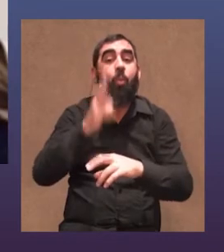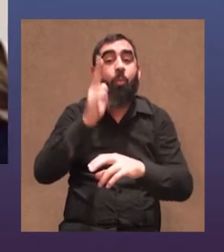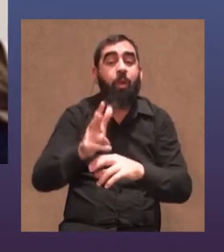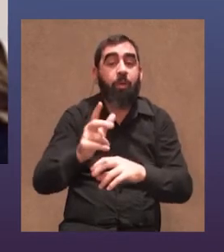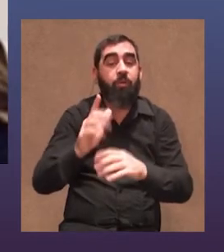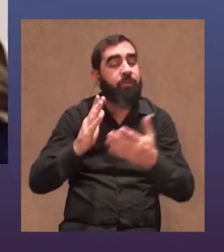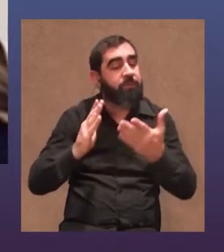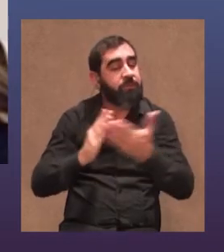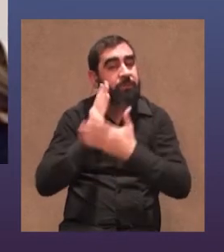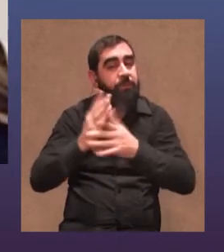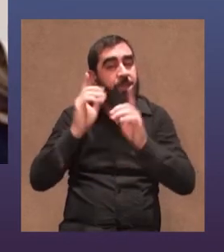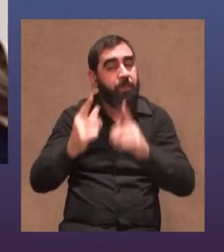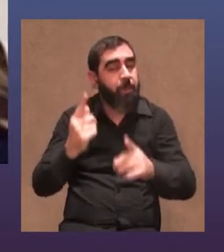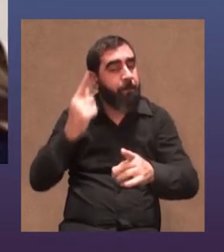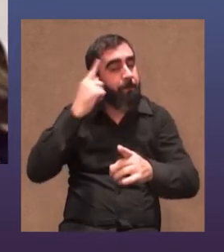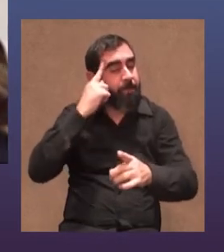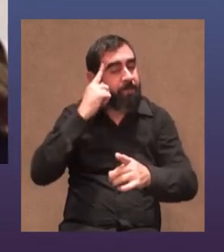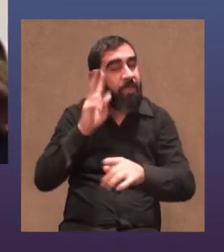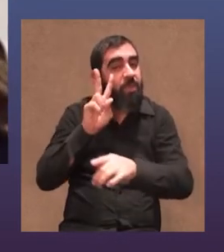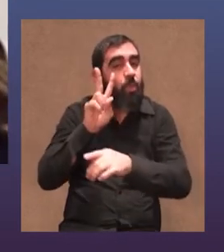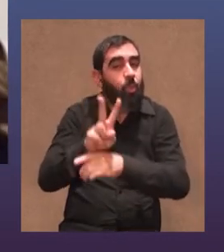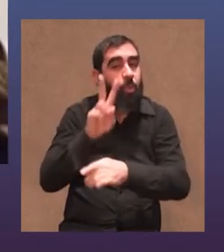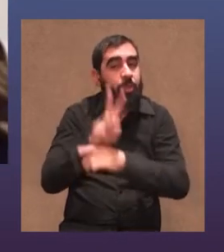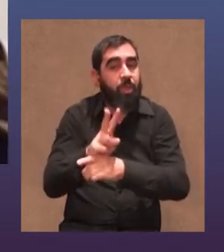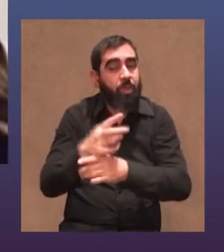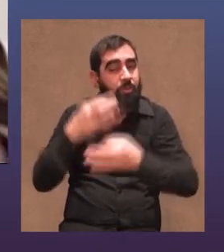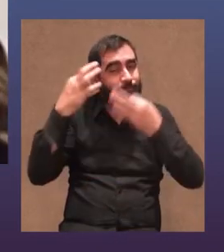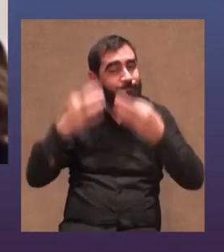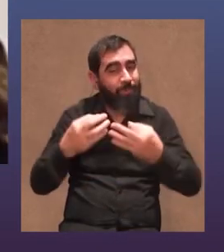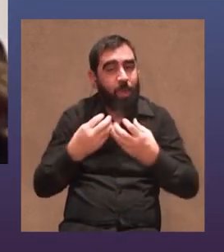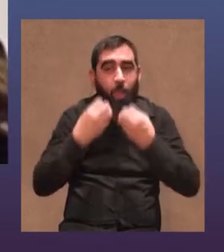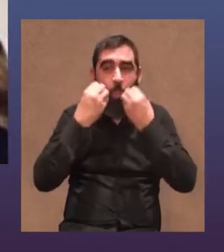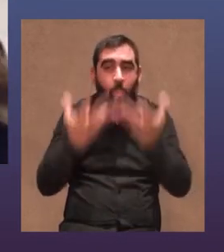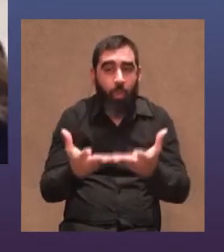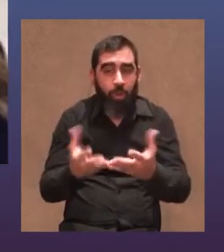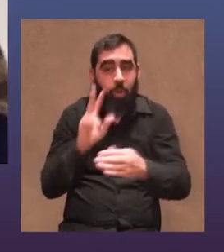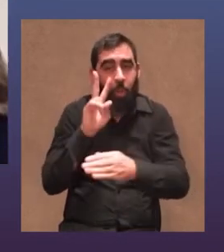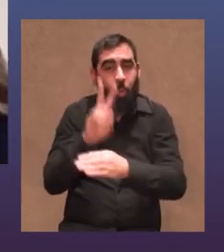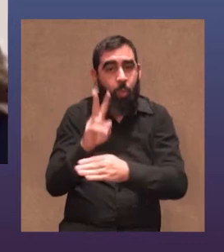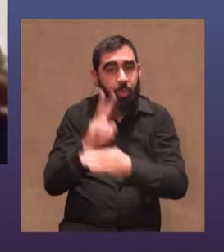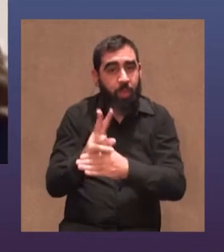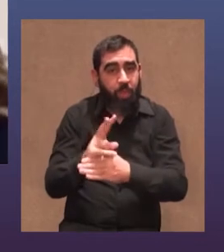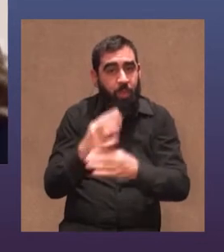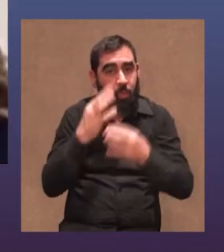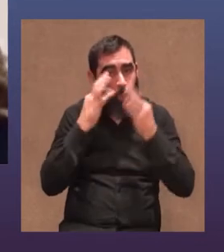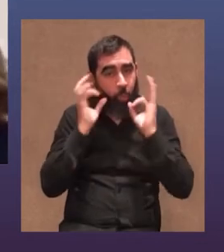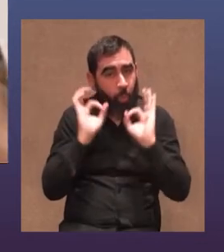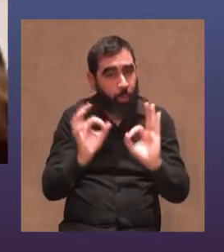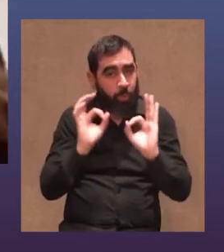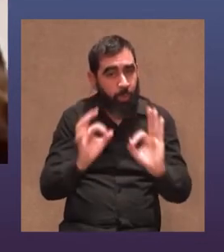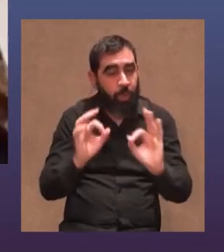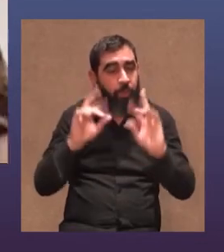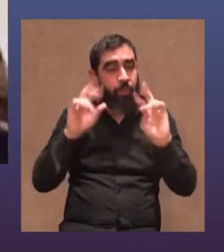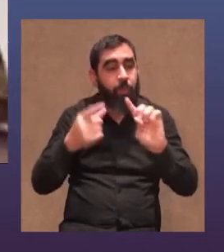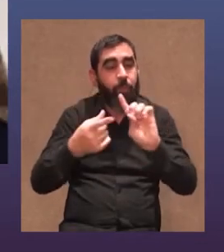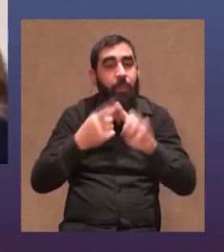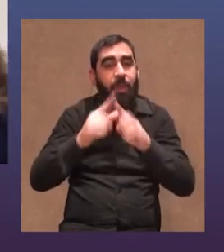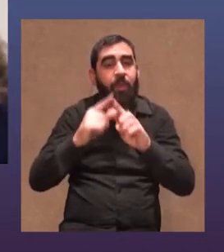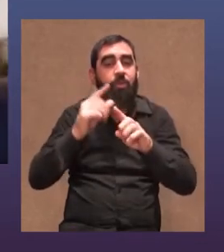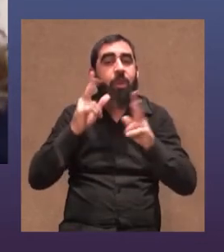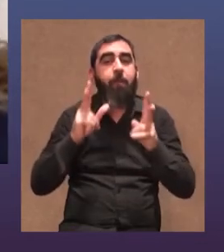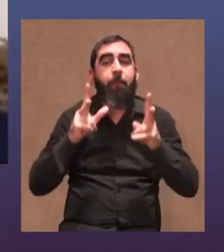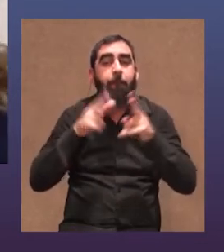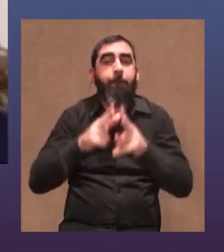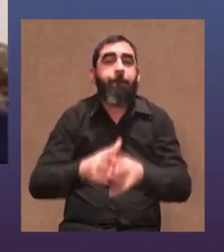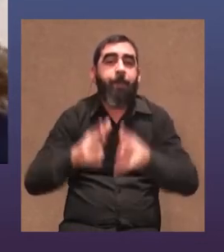que pensar y ser muy cuidadoso de que sea sana, de que sea cuidada, de lograr relaciones a largo plazo. O sea que